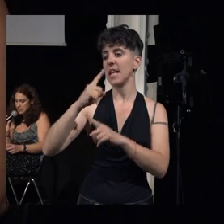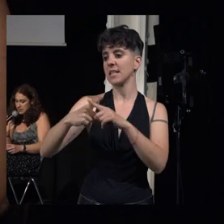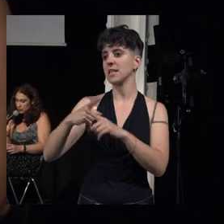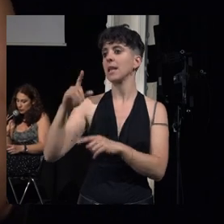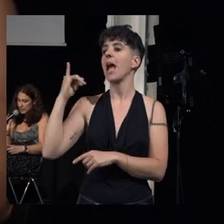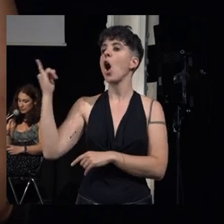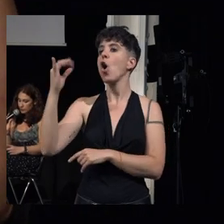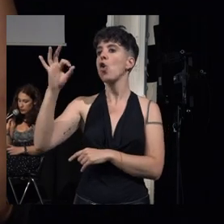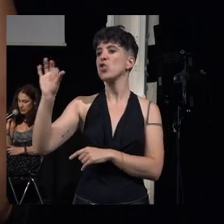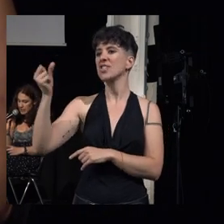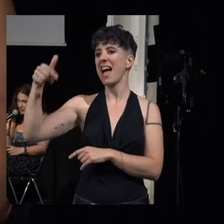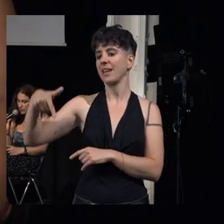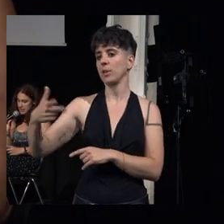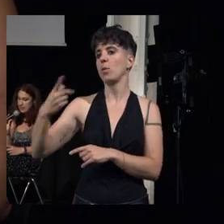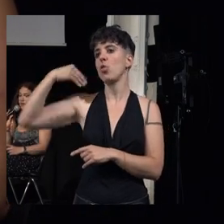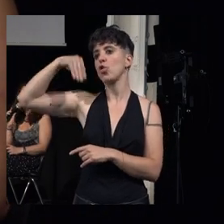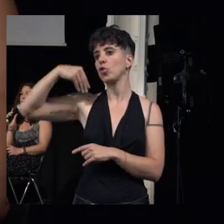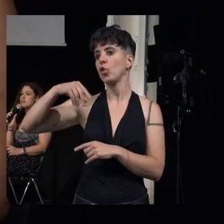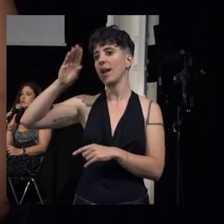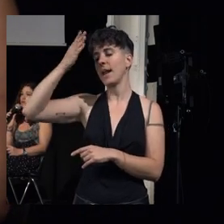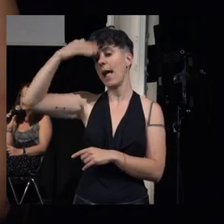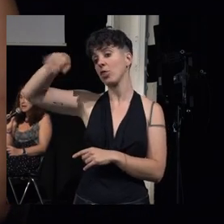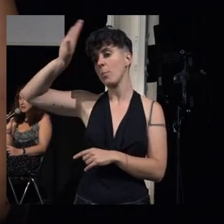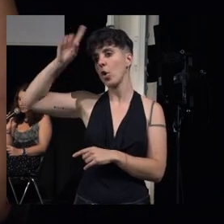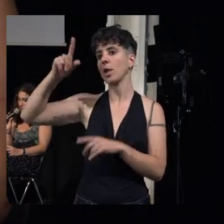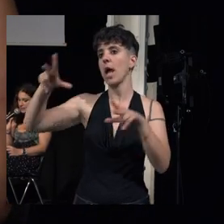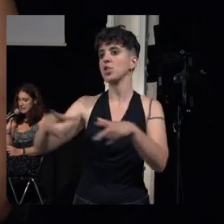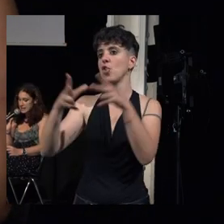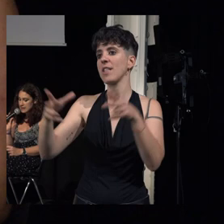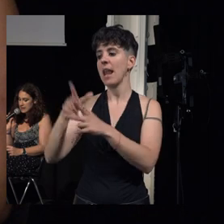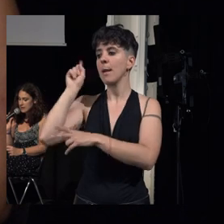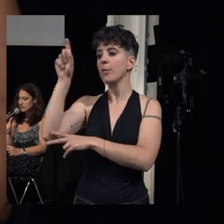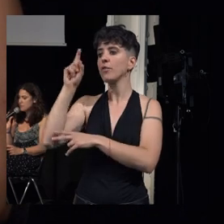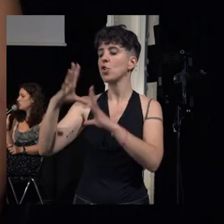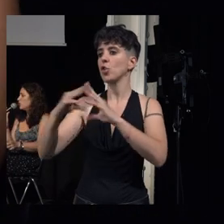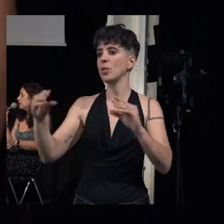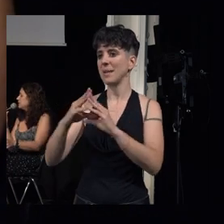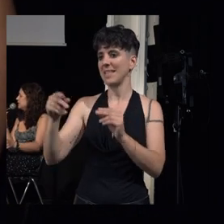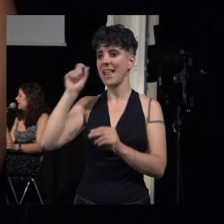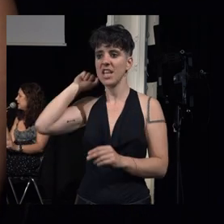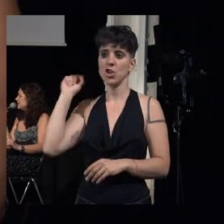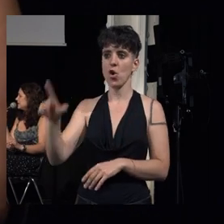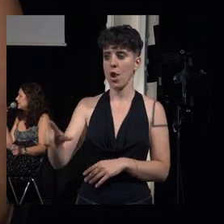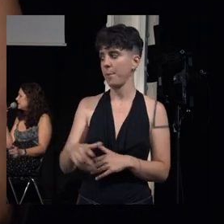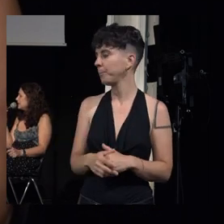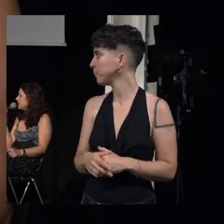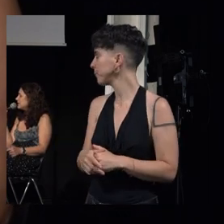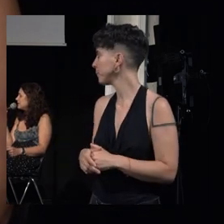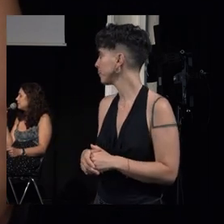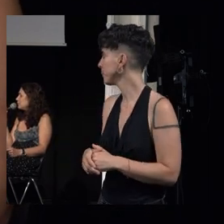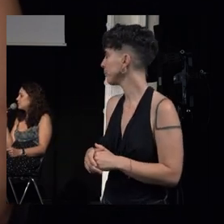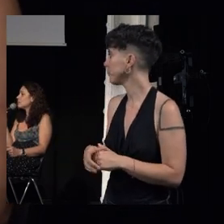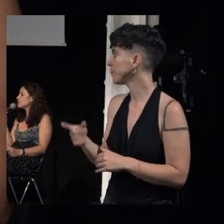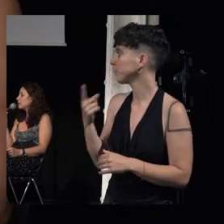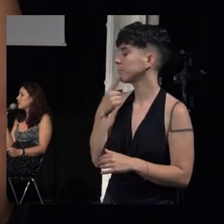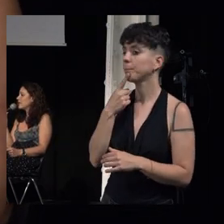Langarita, doctor en antropología social y profesor de la Universidad de Girona. Así que sin más